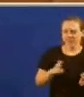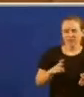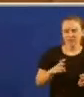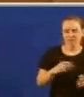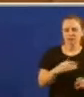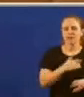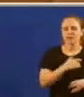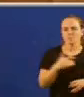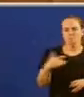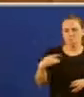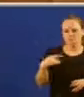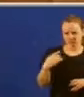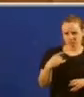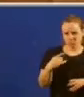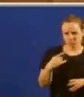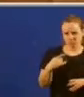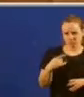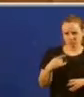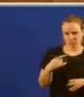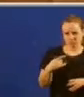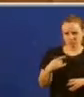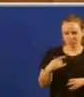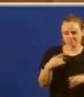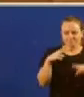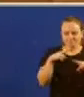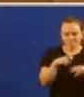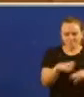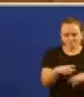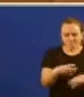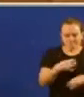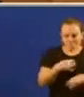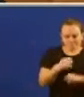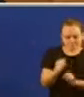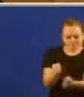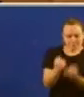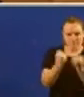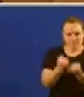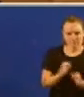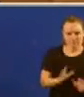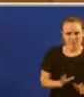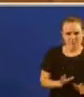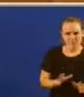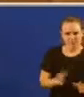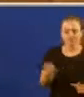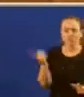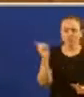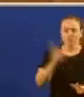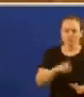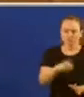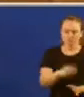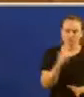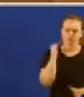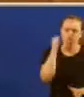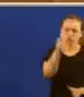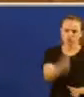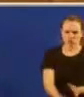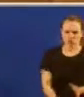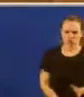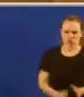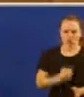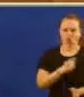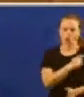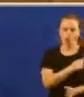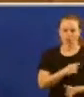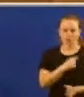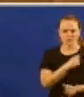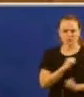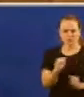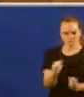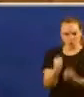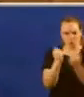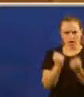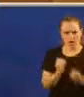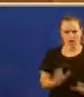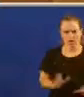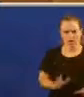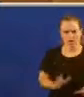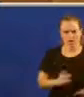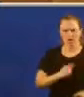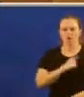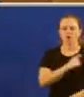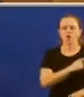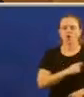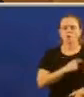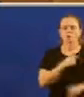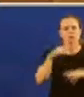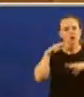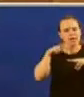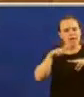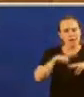Caixas. Pero leva vostede tamén catro anos bloqueando outra Comisión que é unha Comisión importante. A Comisión